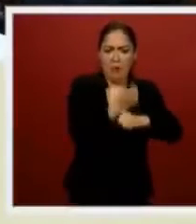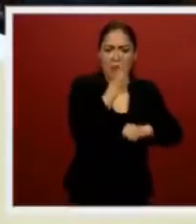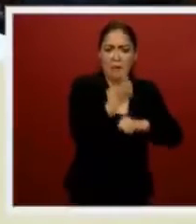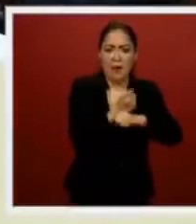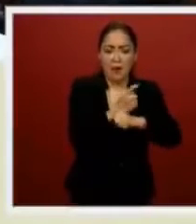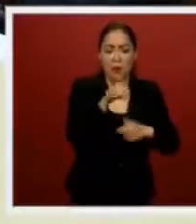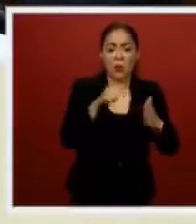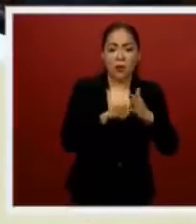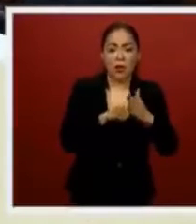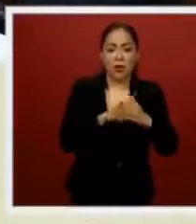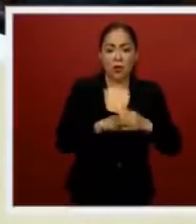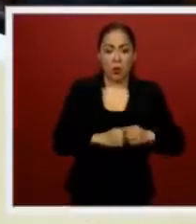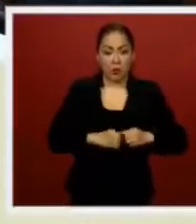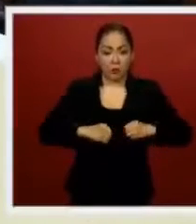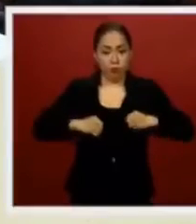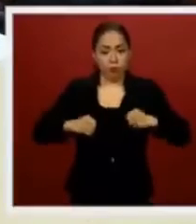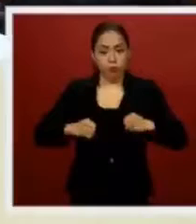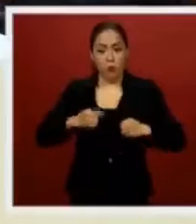en obesidad,